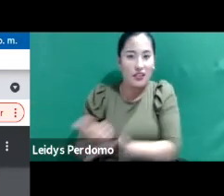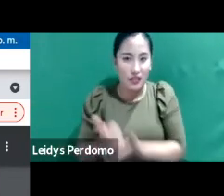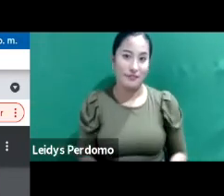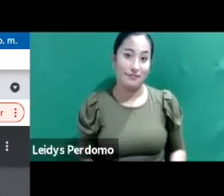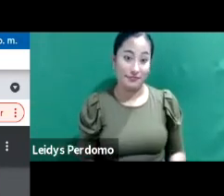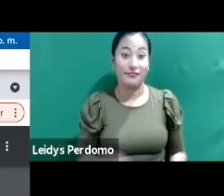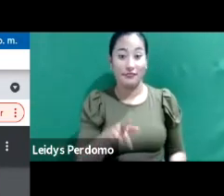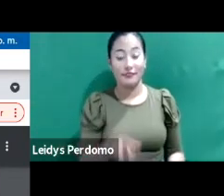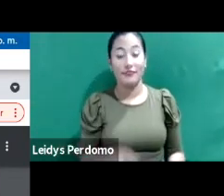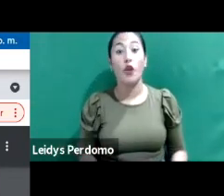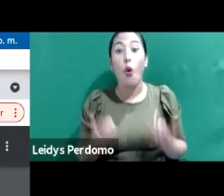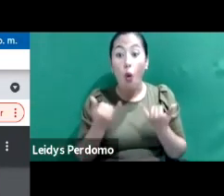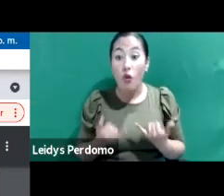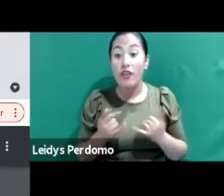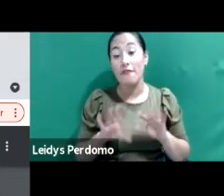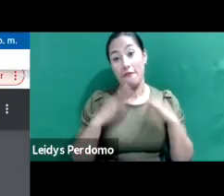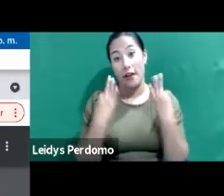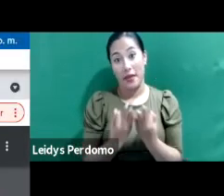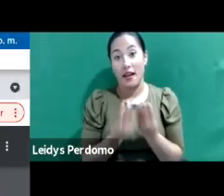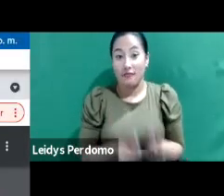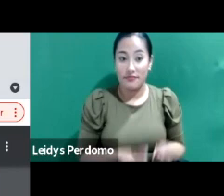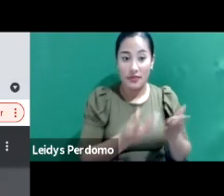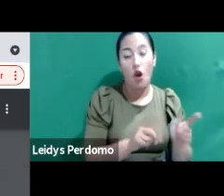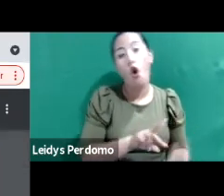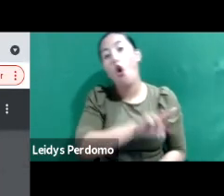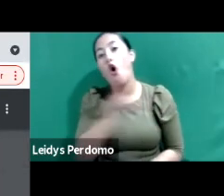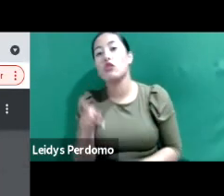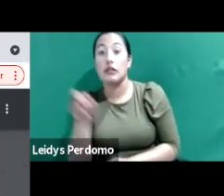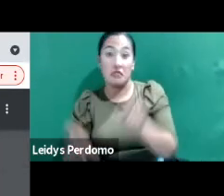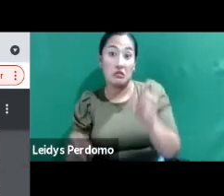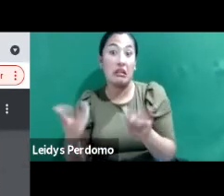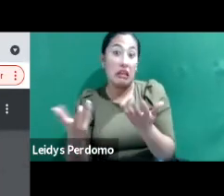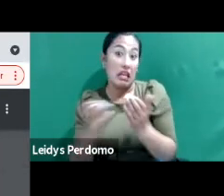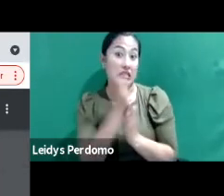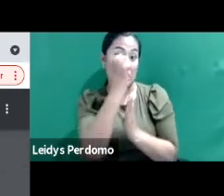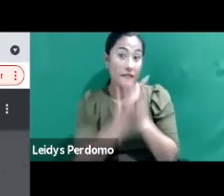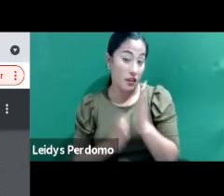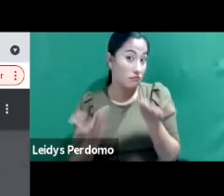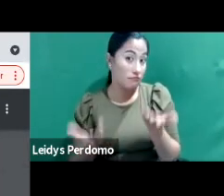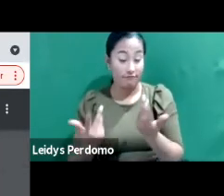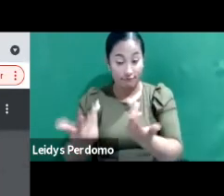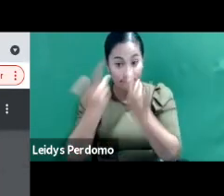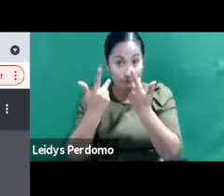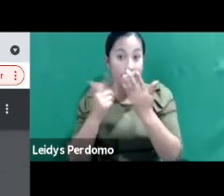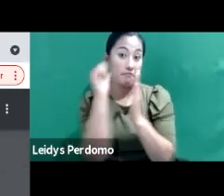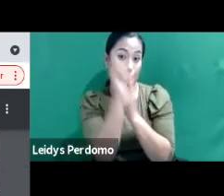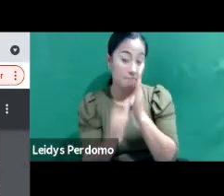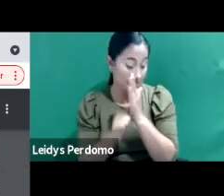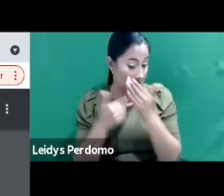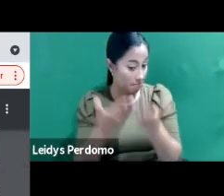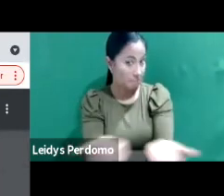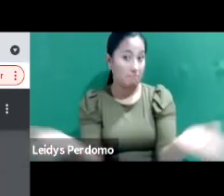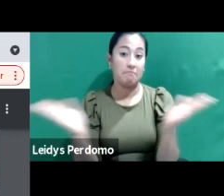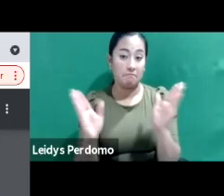familias que nos acompañan hoy, sino también para las personas que se quieran certificar, pues también existen las posibilidades en todo este tipo de programas. Y hay